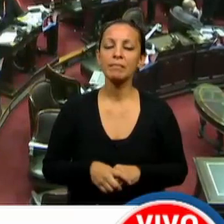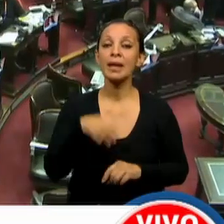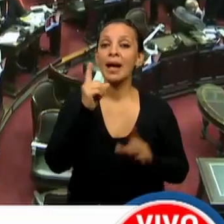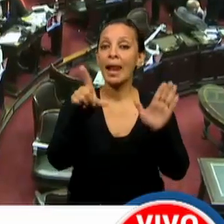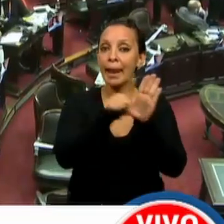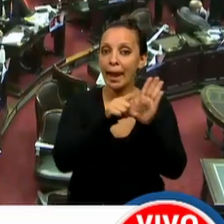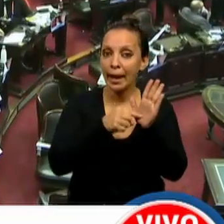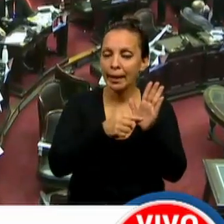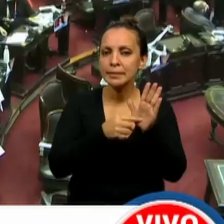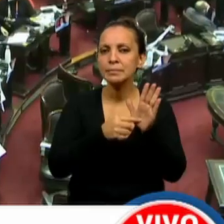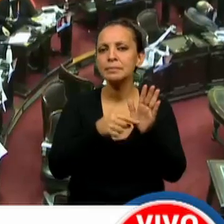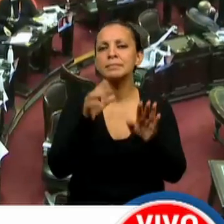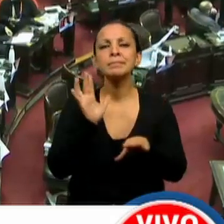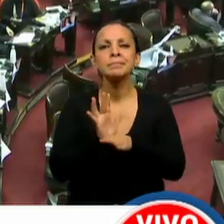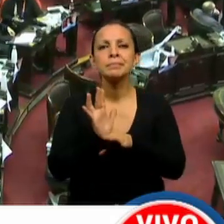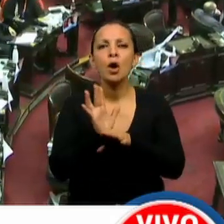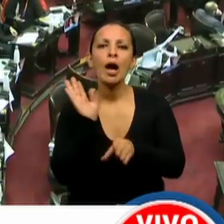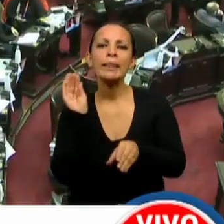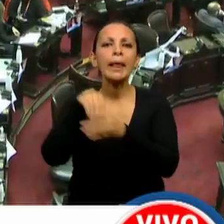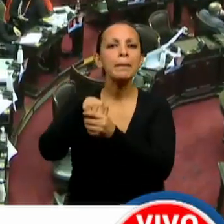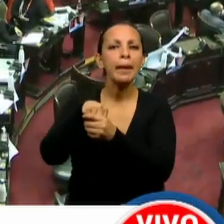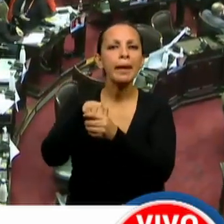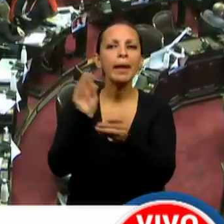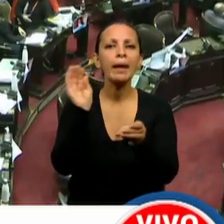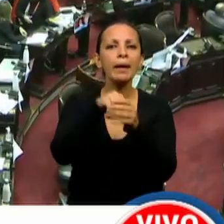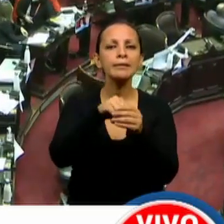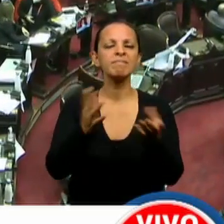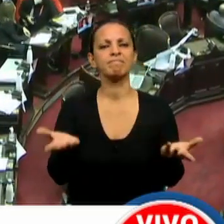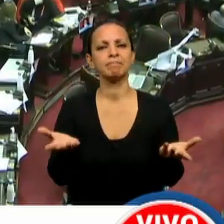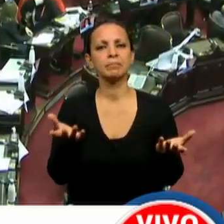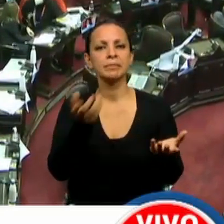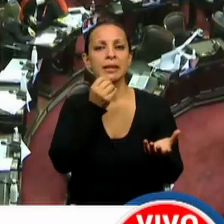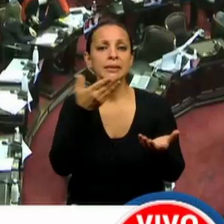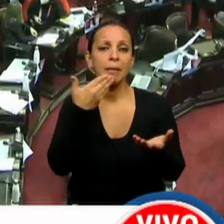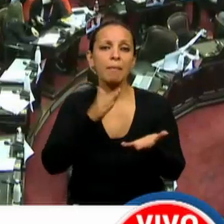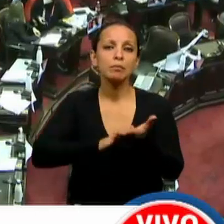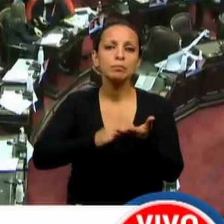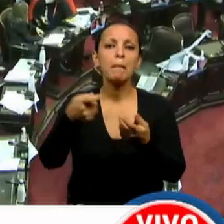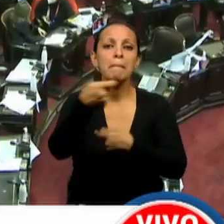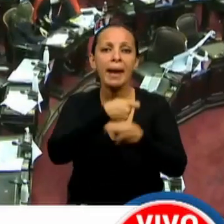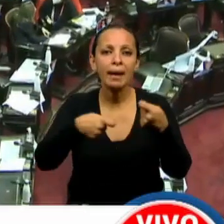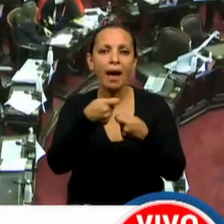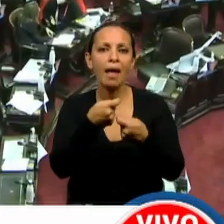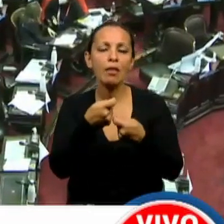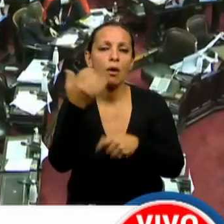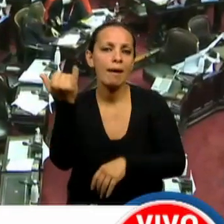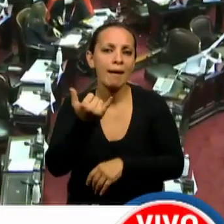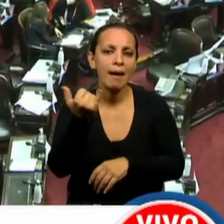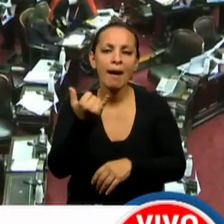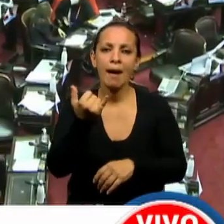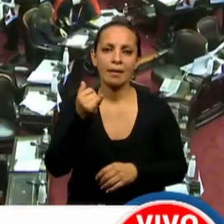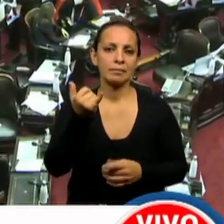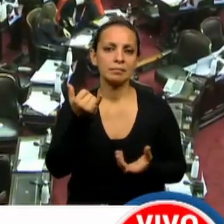norma intervencionista. Señor Presidente, si se trata de un mercado que existe solamente por